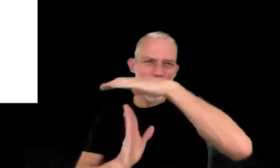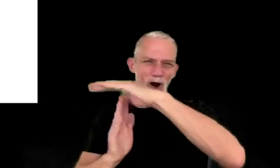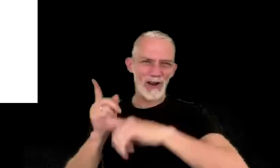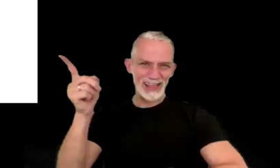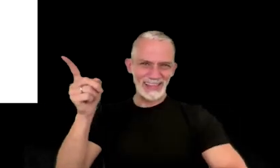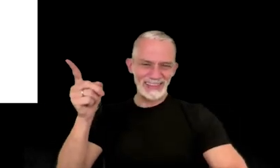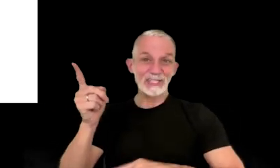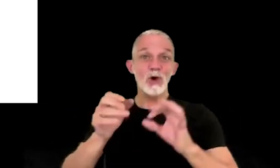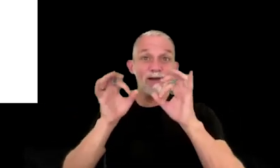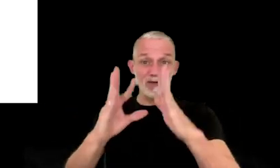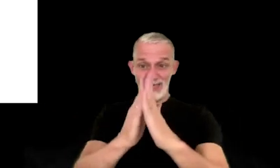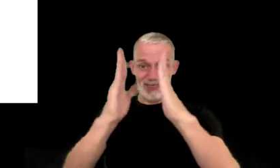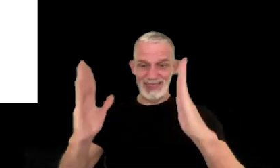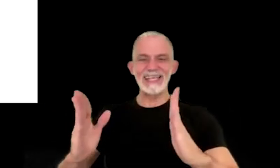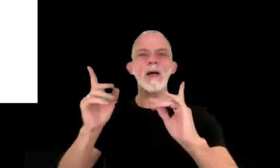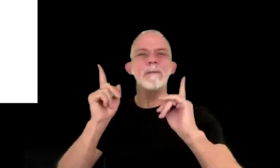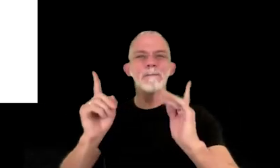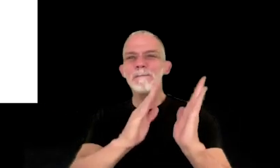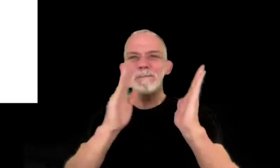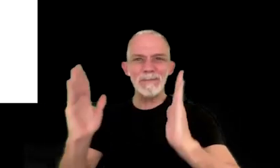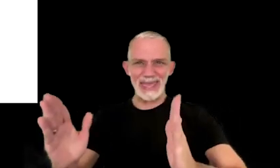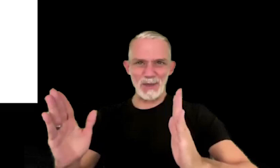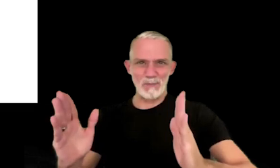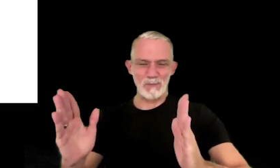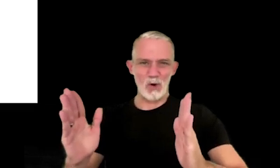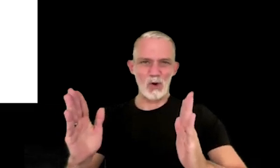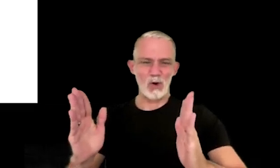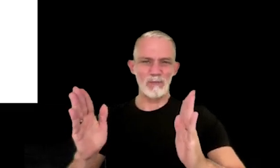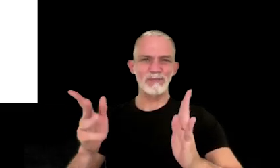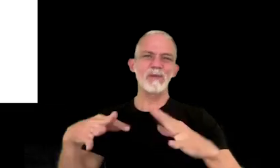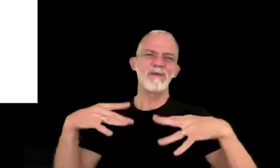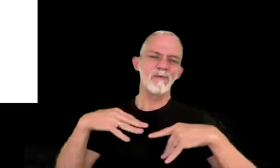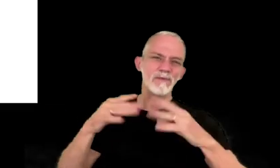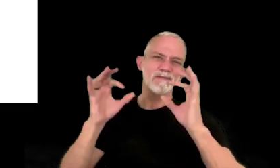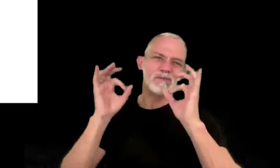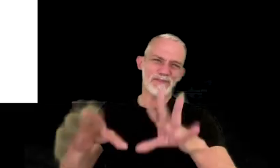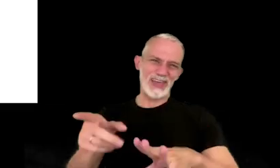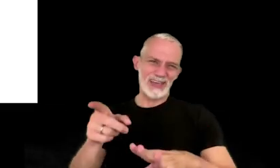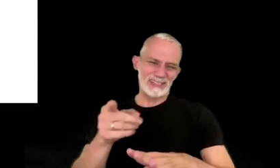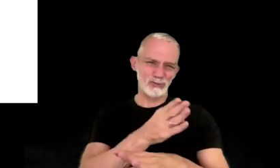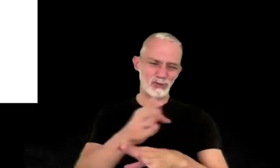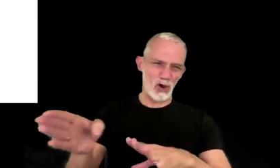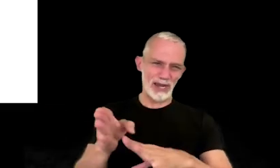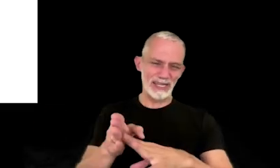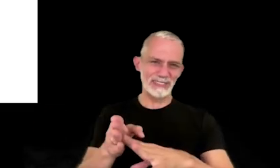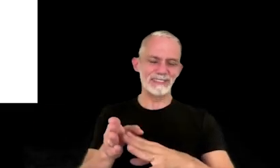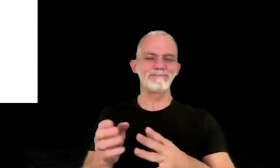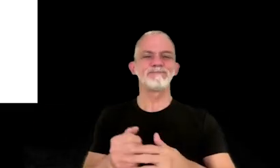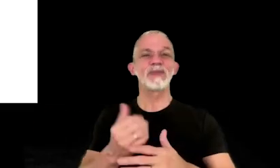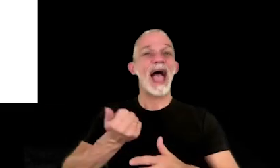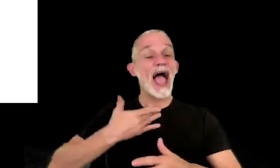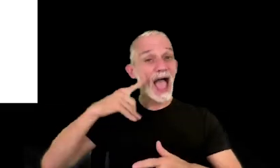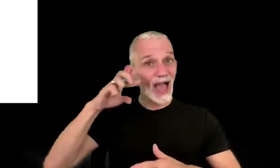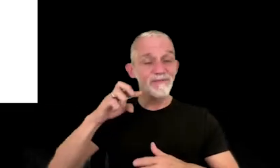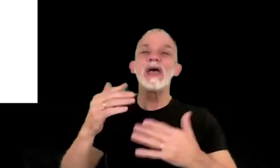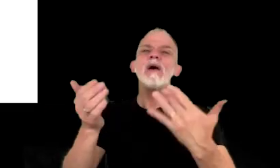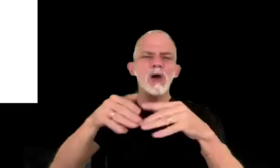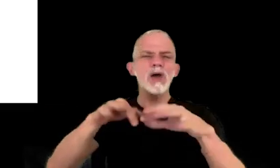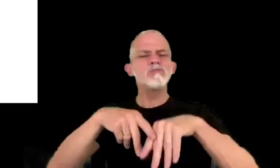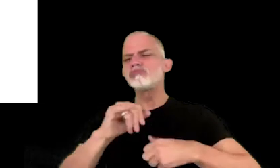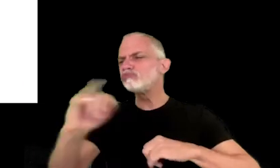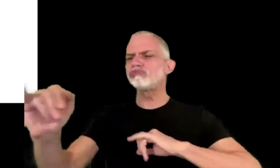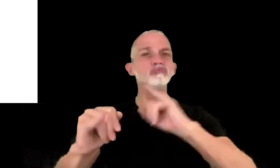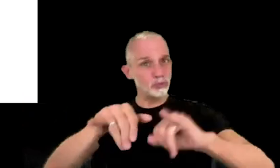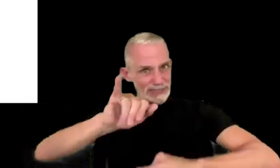en ese periodo feria administrativa fiscal. ¿Sí? Vuelvo a insistir, ¿pueden notificar?